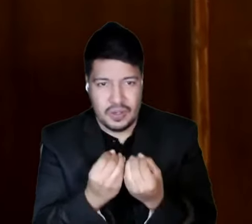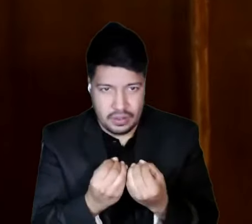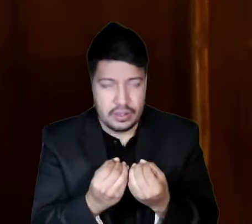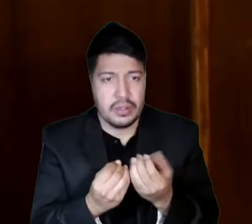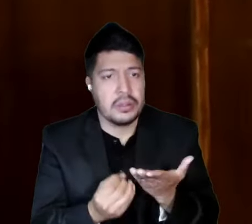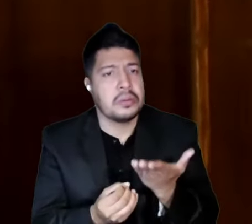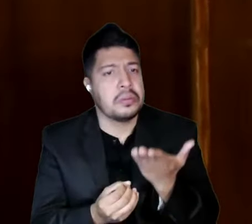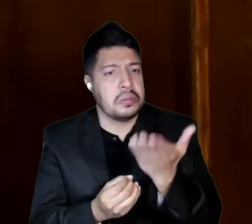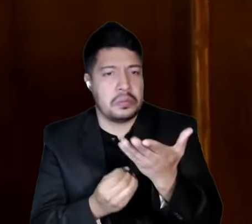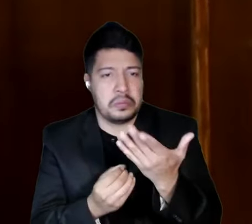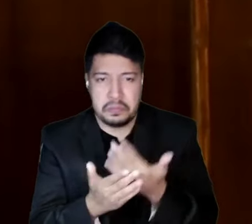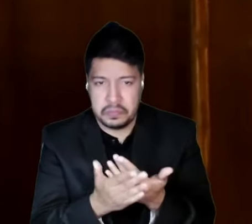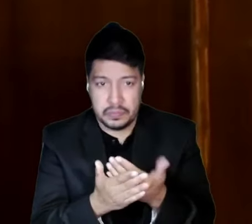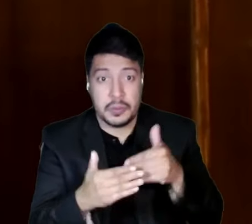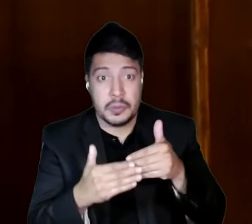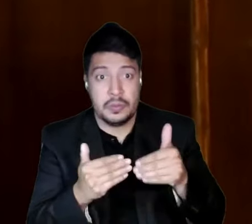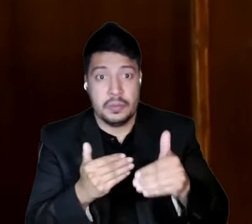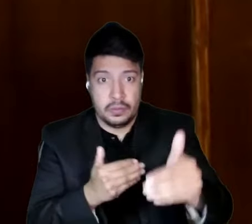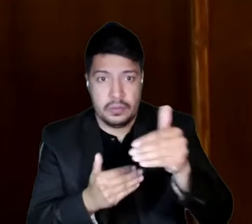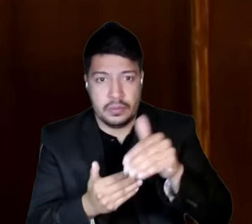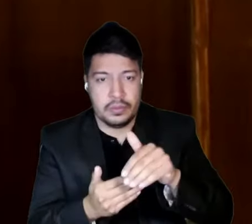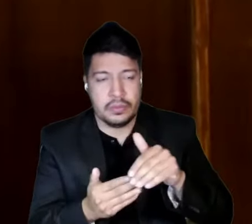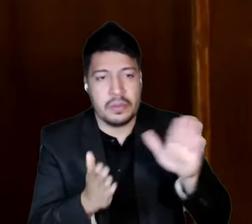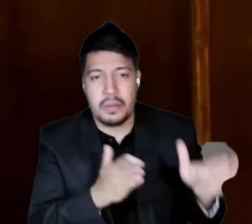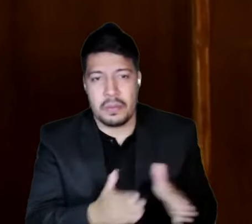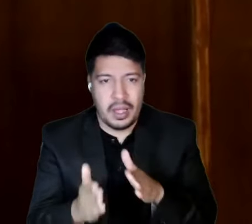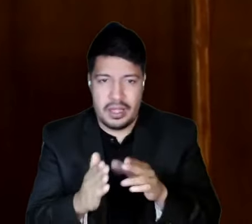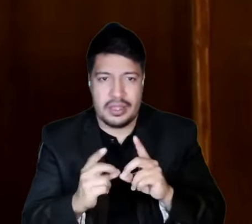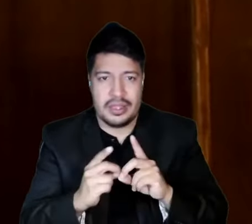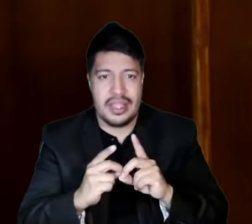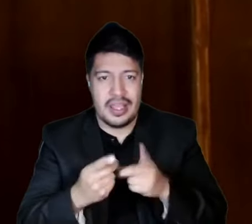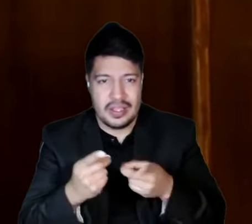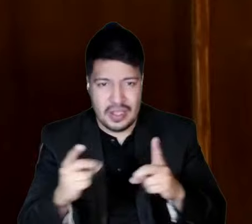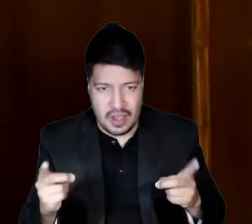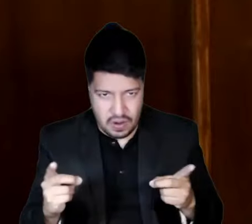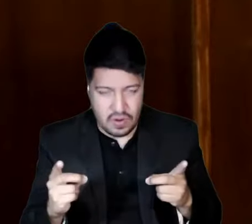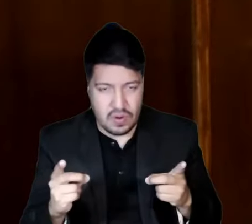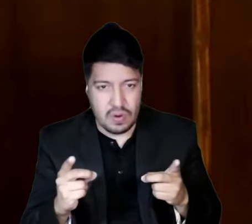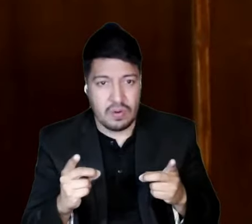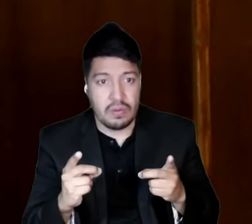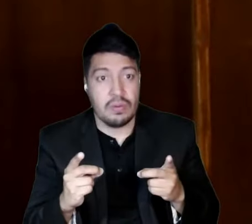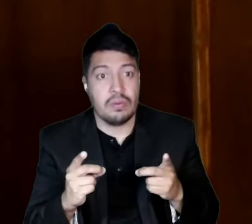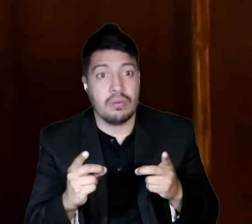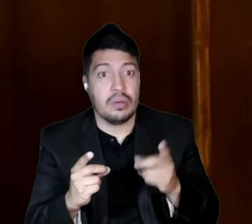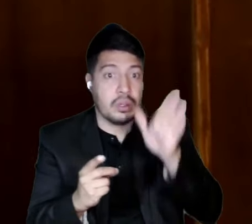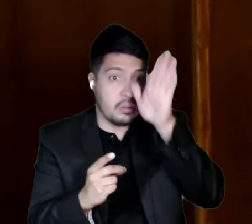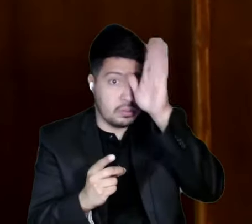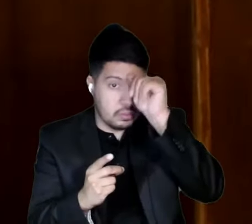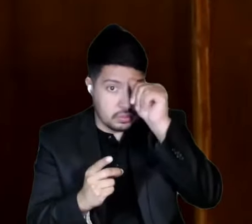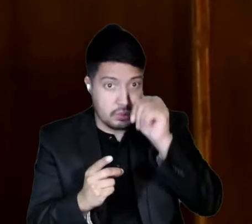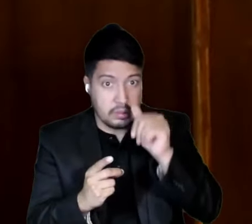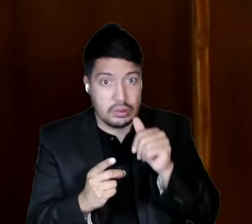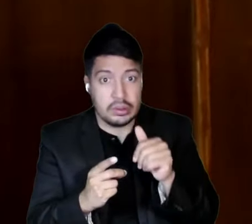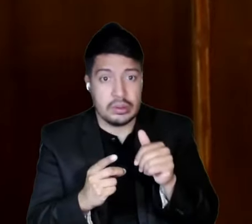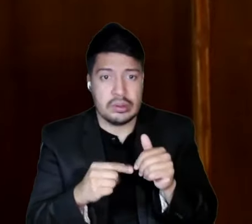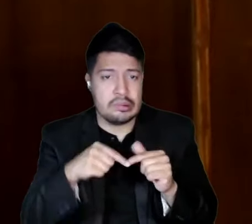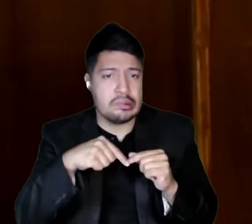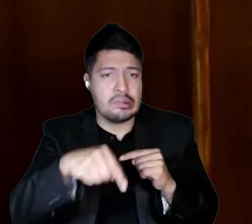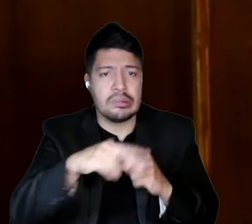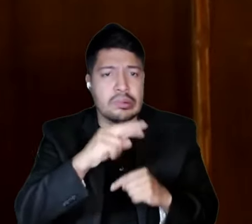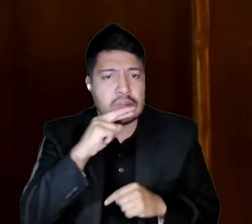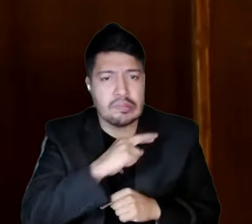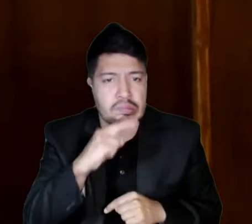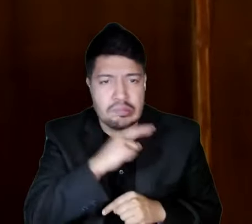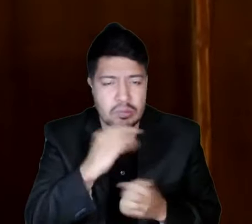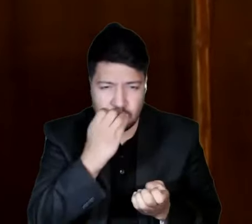dictamen del plan de desarrollo del Estado de México y de este acuerdo para realizar de inmediato su análisis y resolver lo